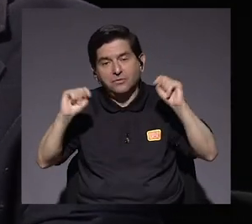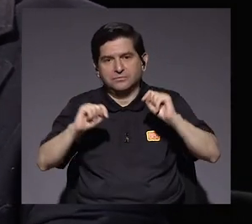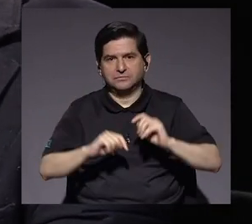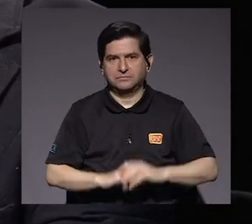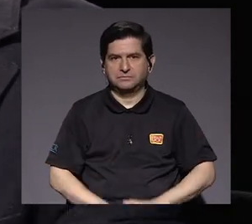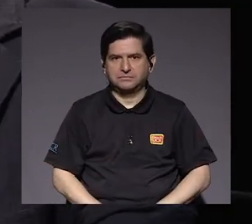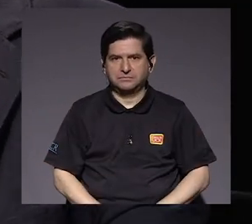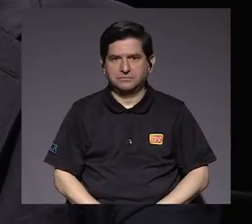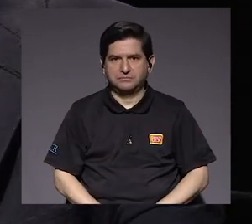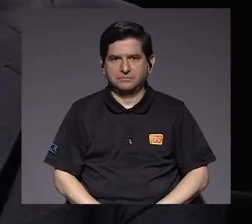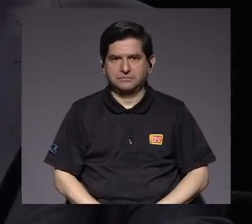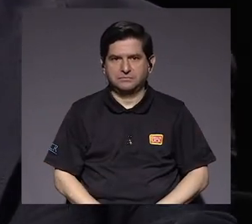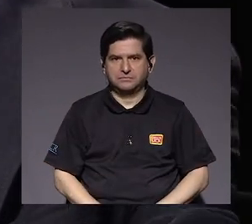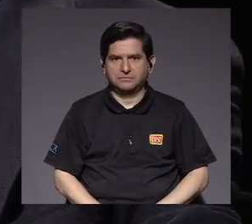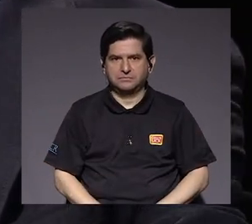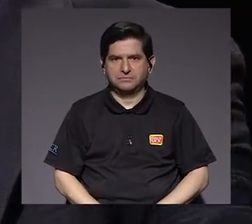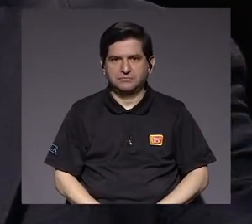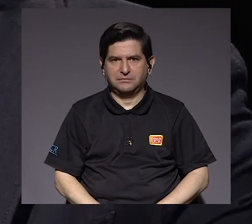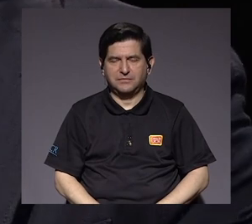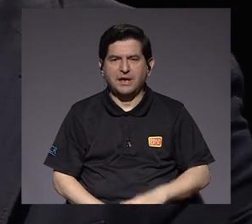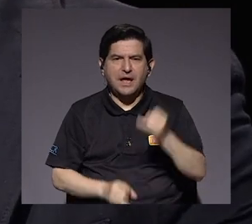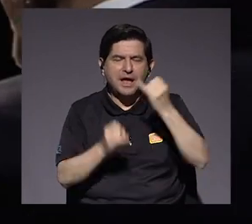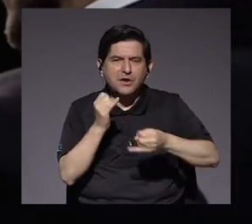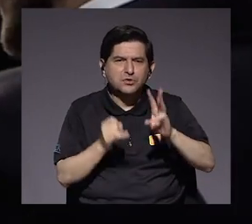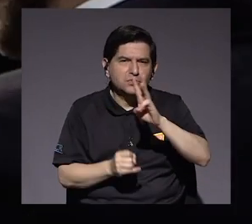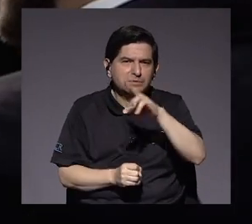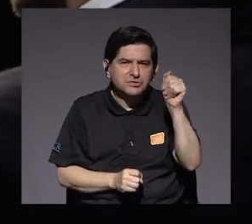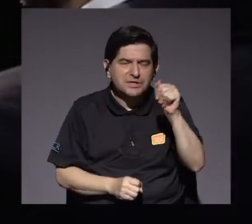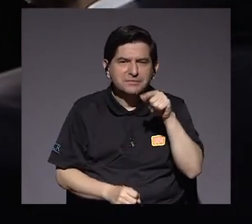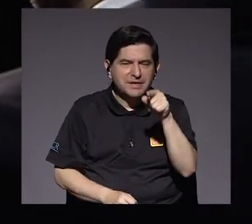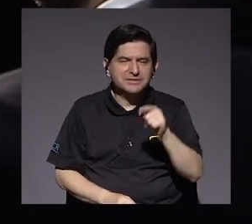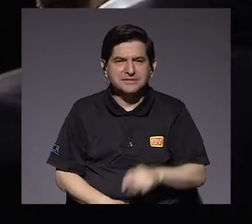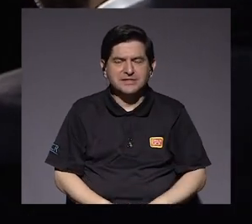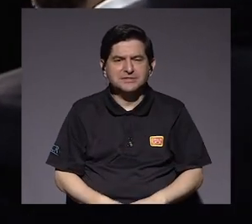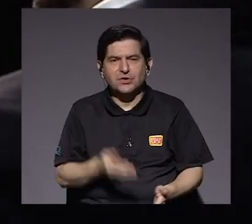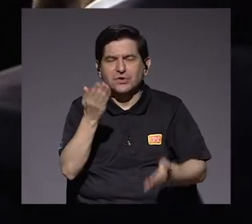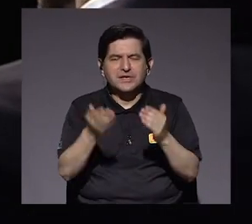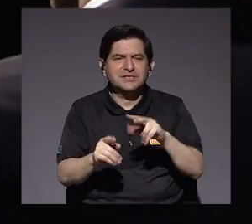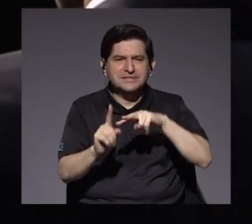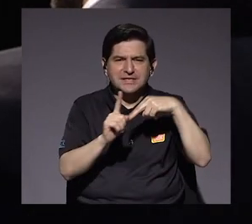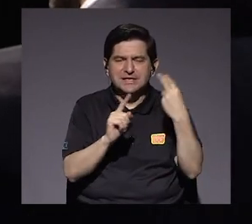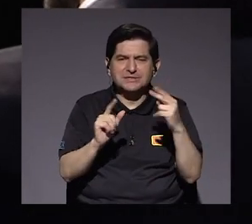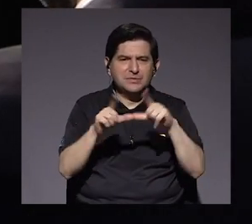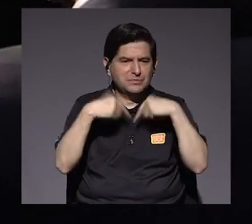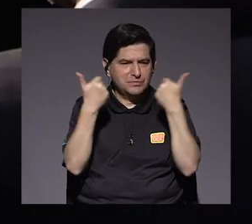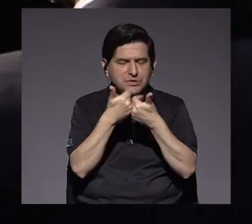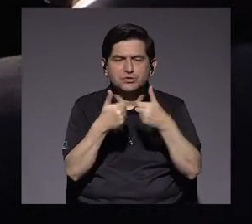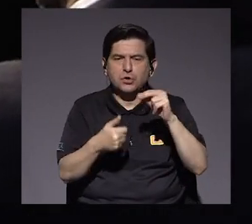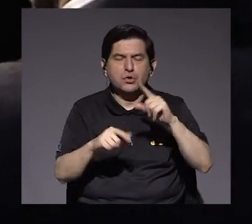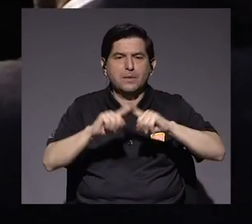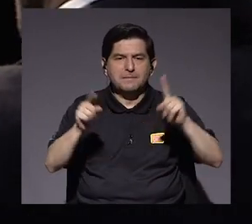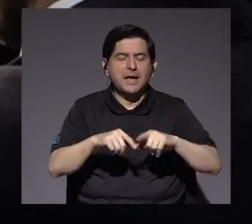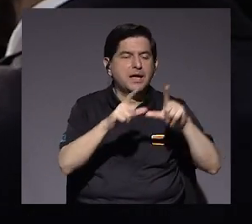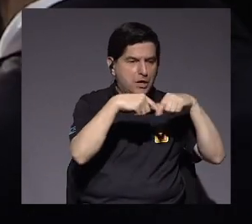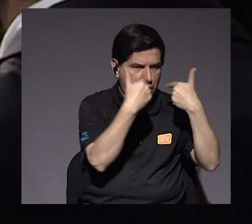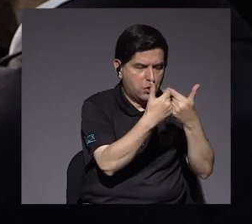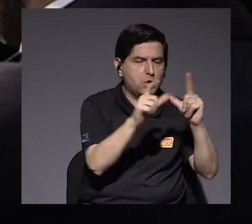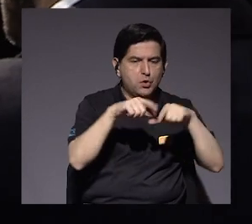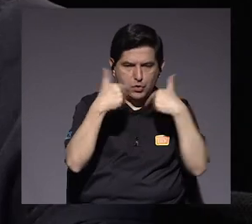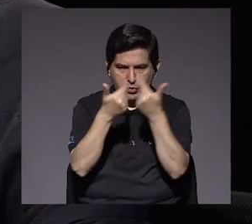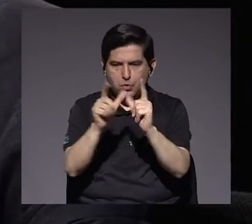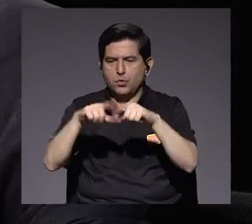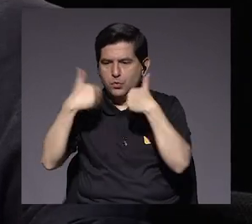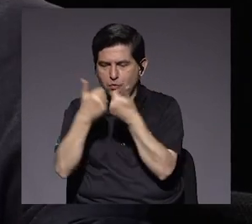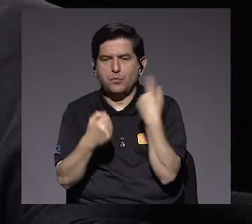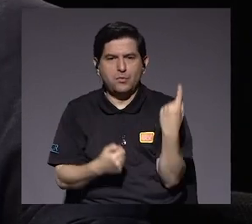bueno, digamos, he estudiado mucho en estos últimos 6 meses. Esa visión de conjunto pareciera que no está, pero sectorialmente sí. Sectorialmente cada uno